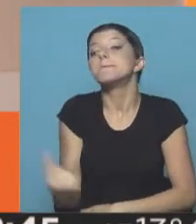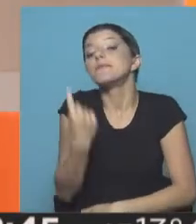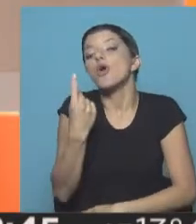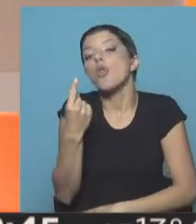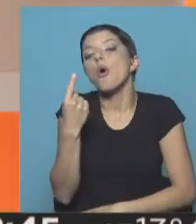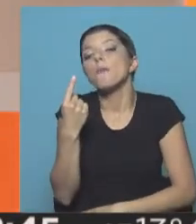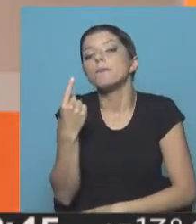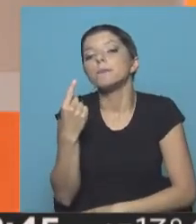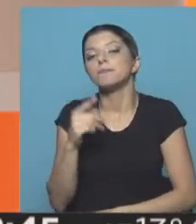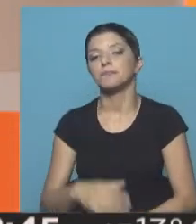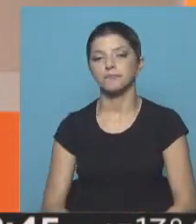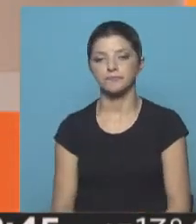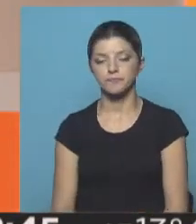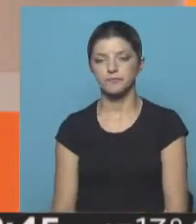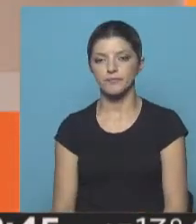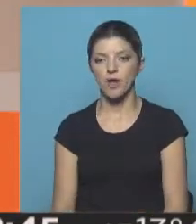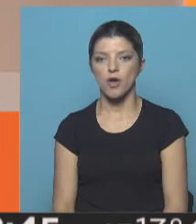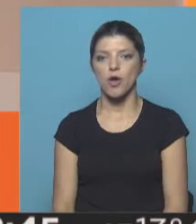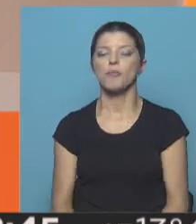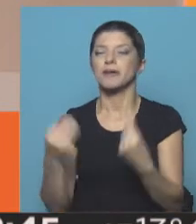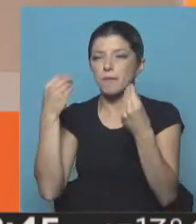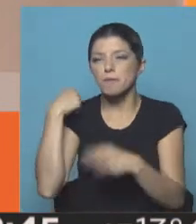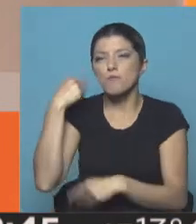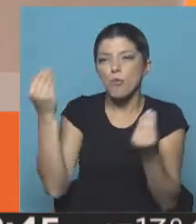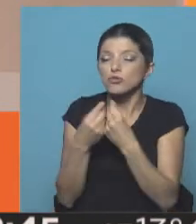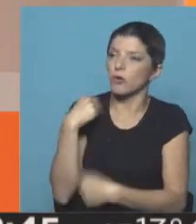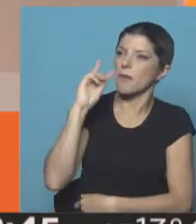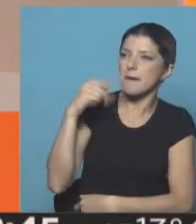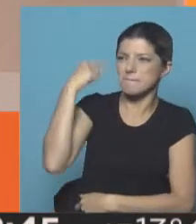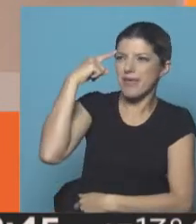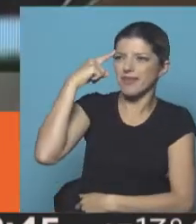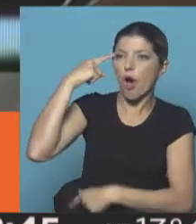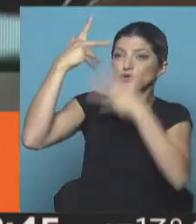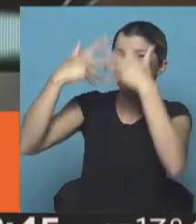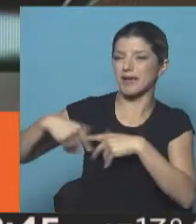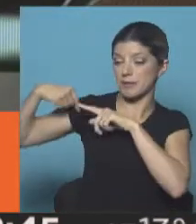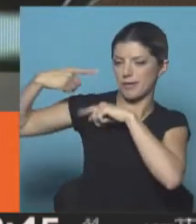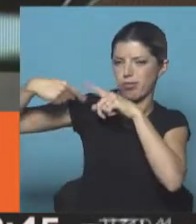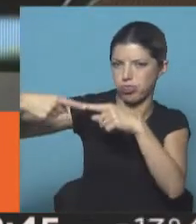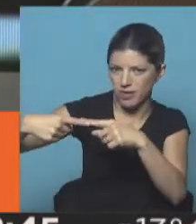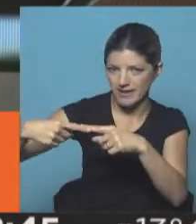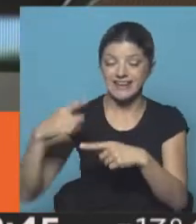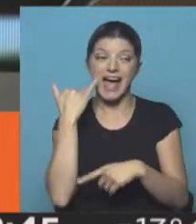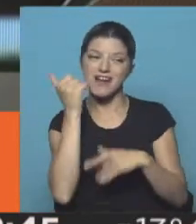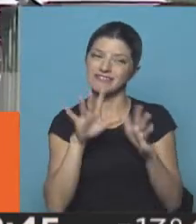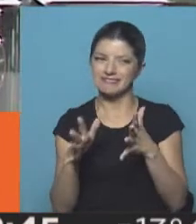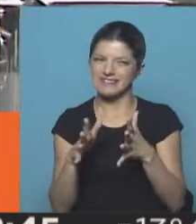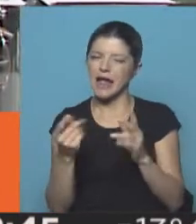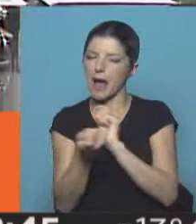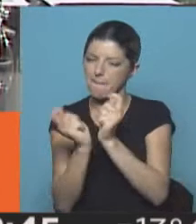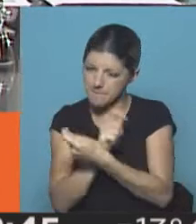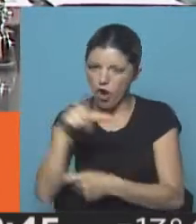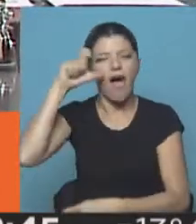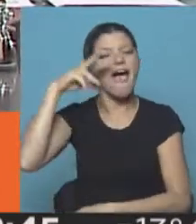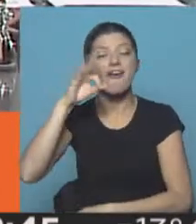la atracción que significa el origen de Evo Morales y un presidente. Está golpeado Evo igual, ¿eh? Hoy no, claro. No es el mismo. Este